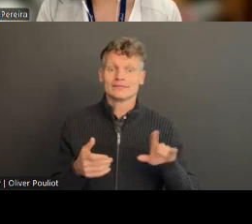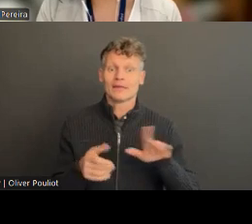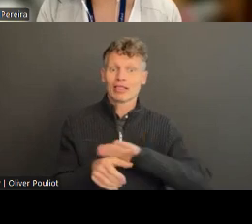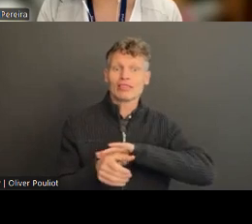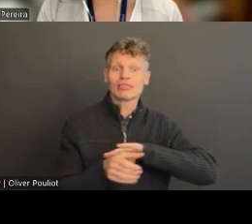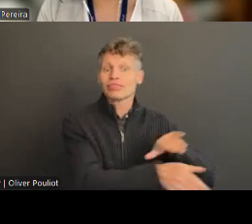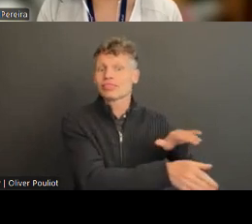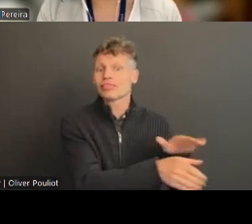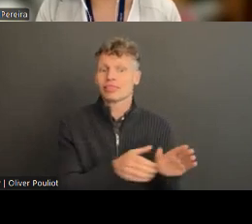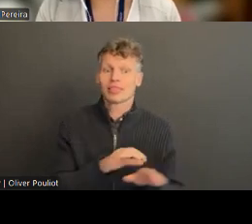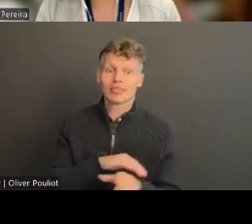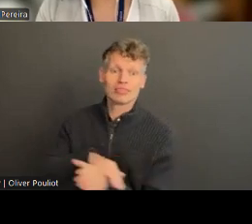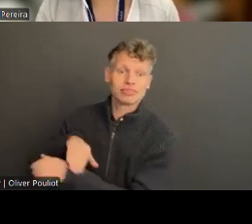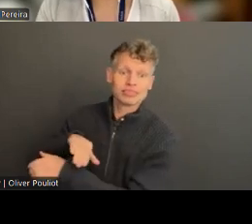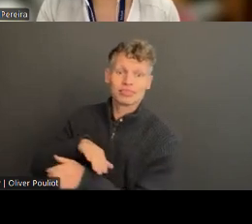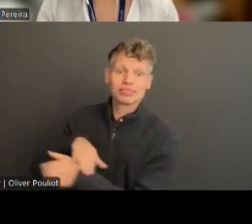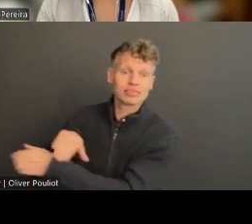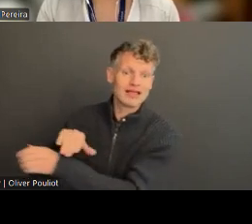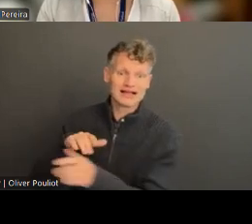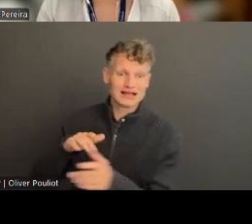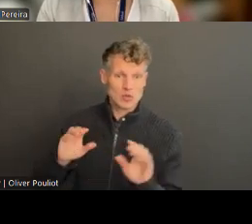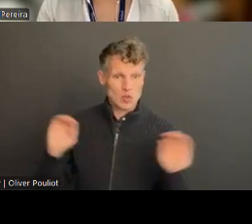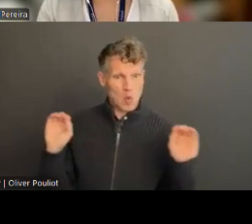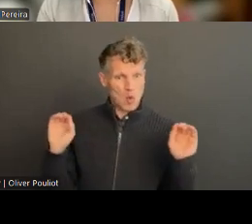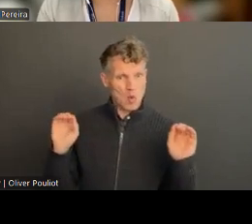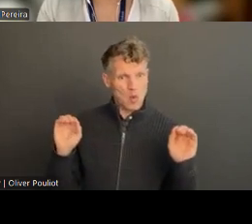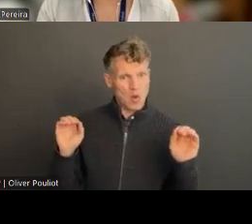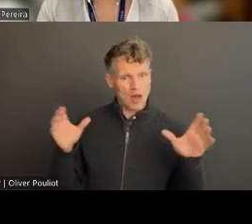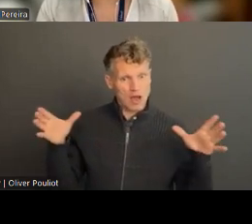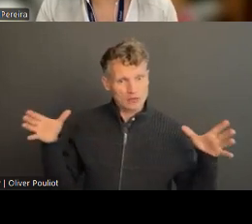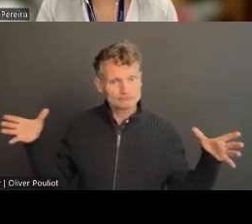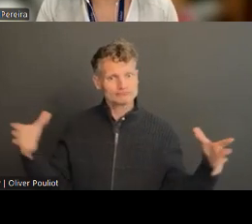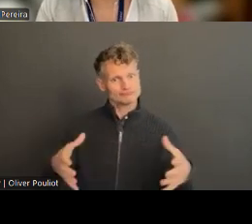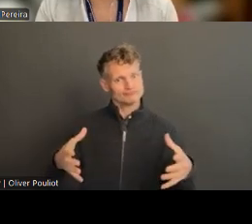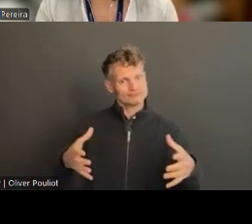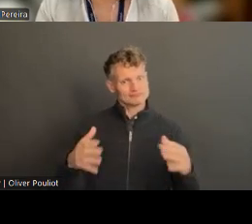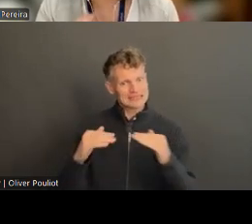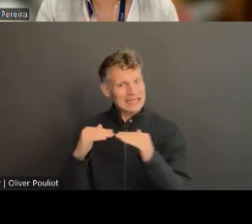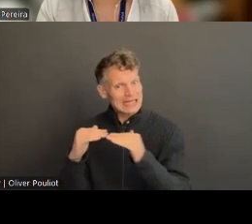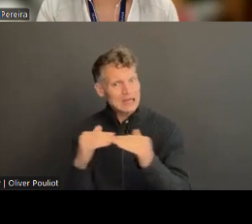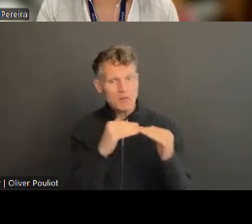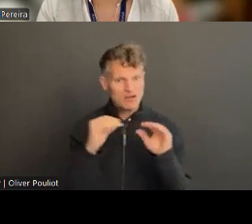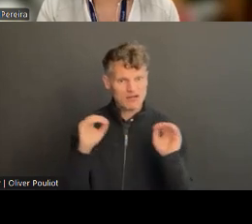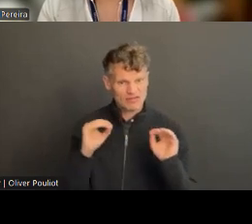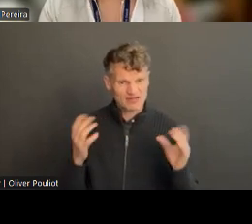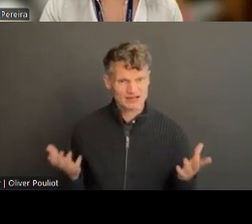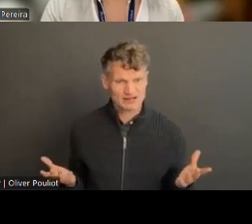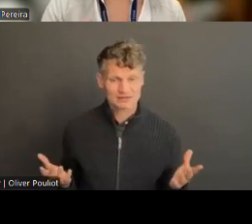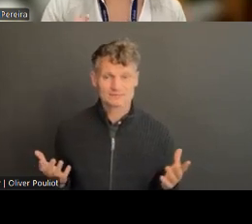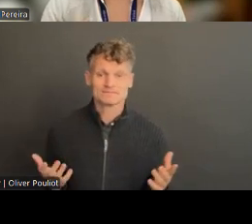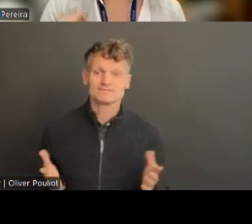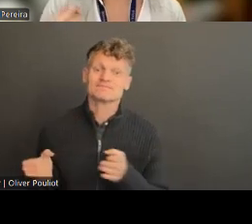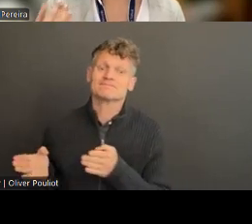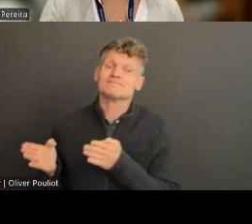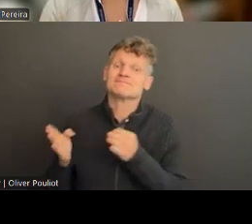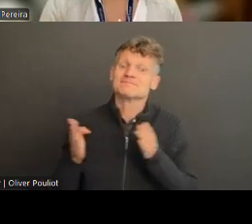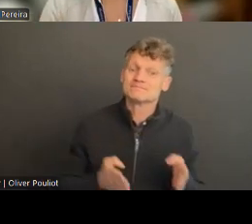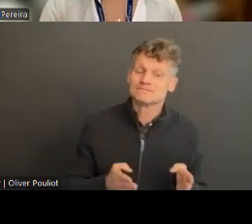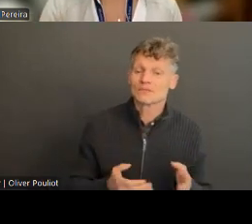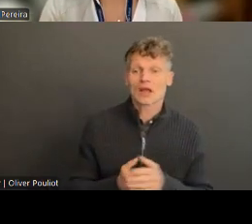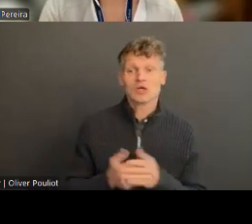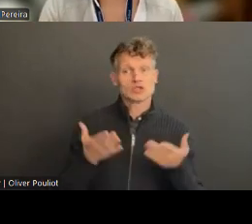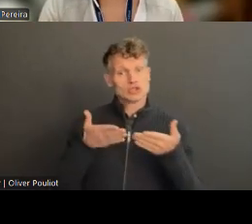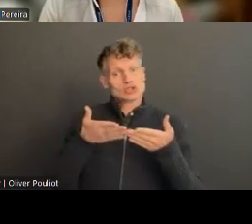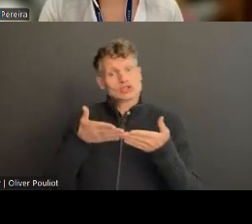relaciona con las teorías que sustentan el programa, esto también es una visión general de algunas de las actividades que realizamos, como por ejemplo conceptualizar